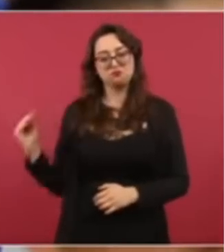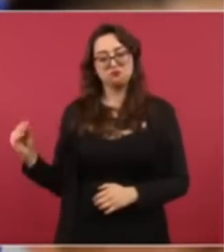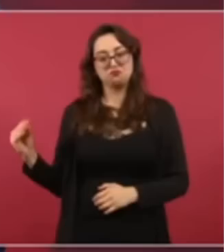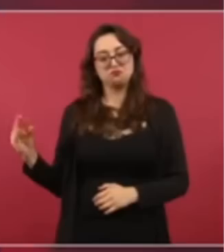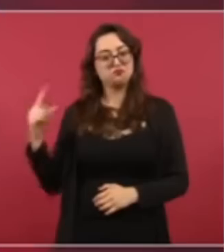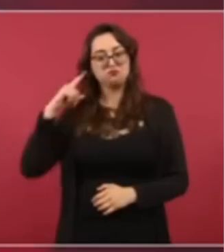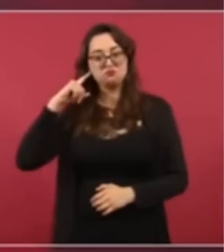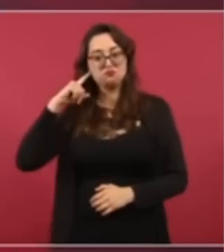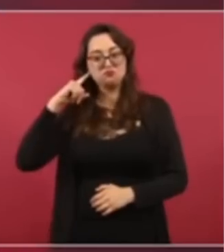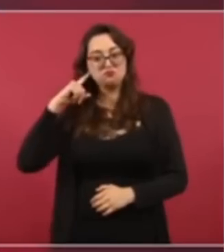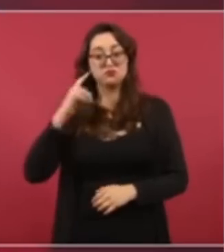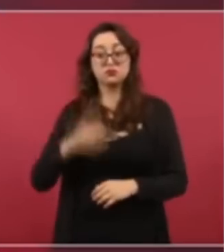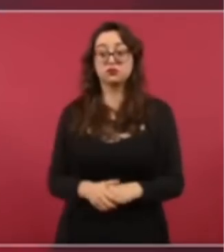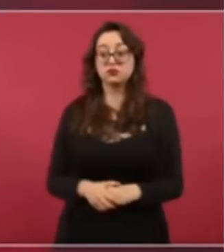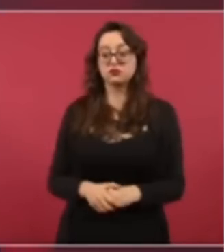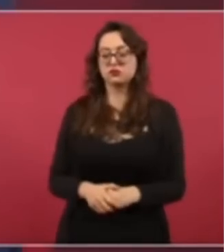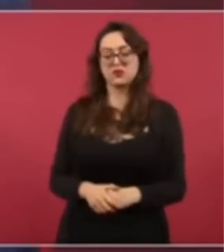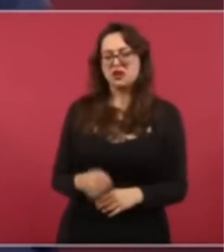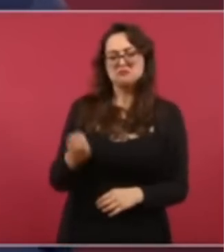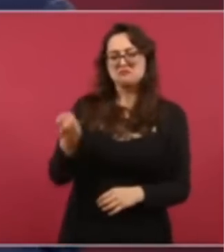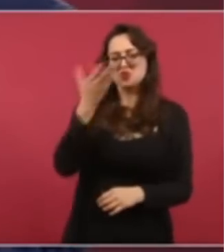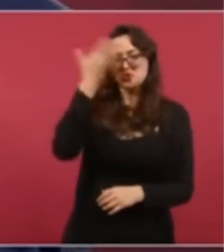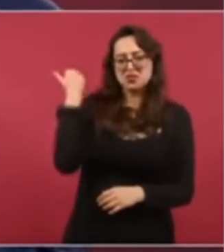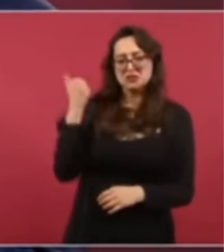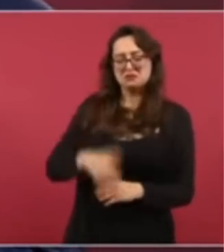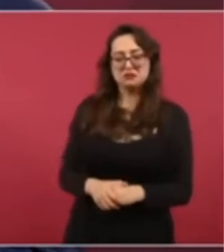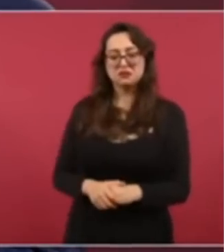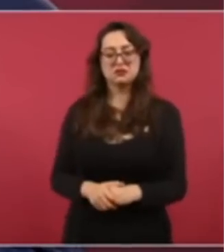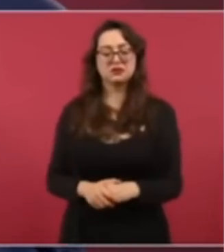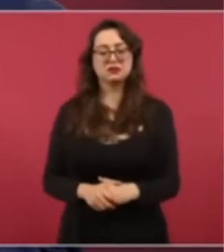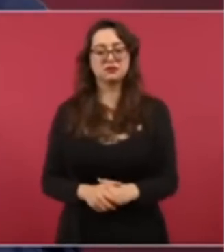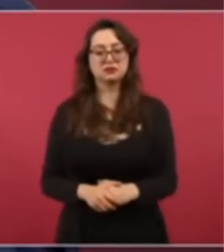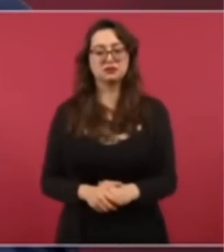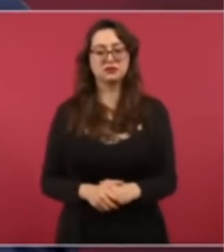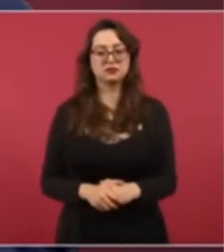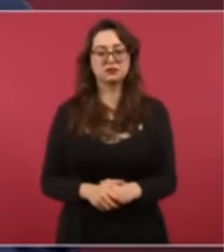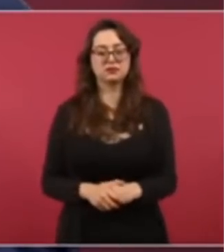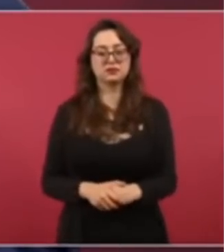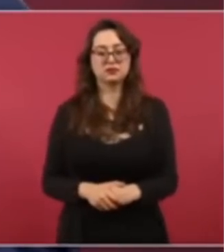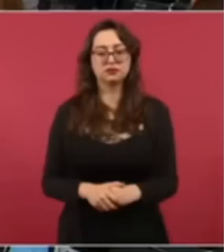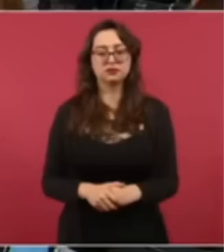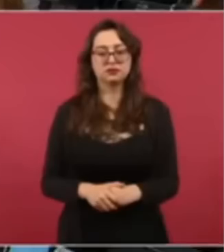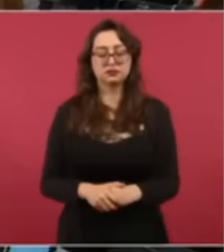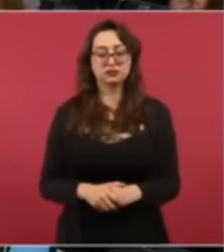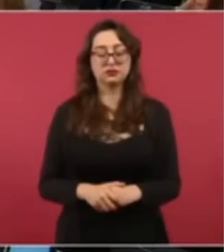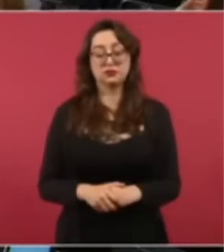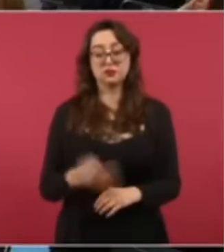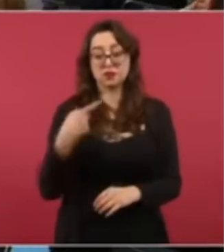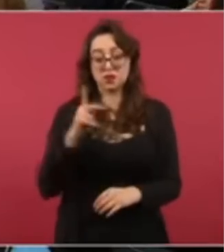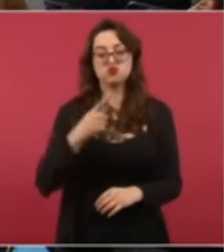Eso no estoy yo informado. Nada más decir que vamos a mantener la cooperación. Este es